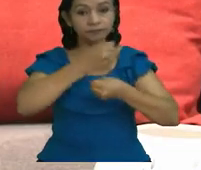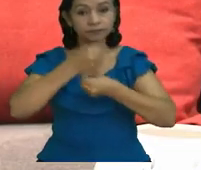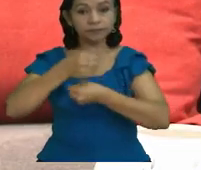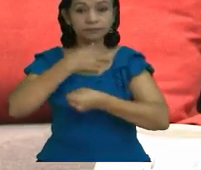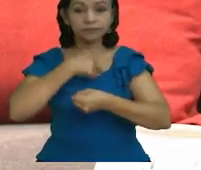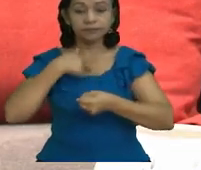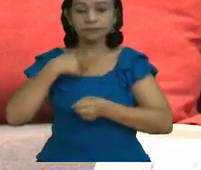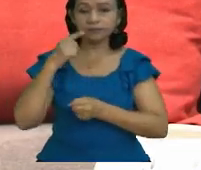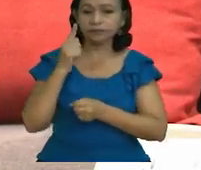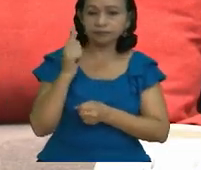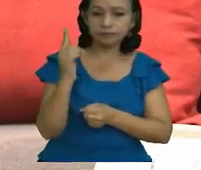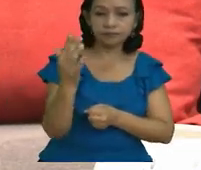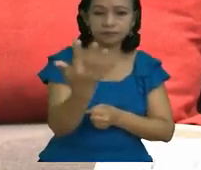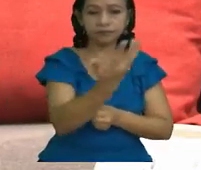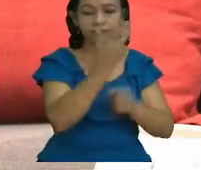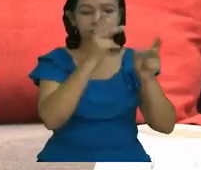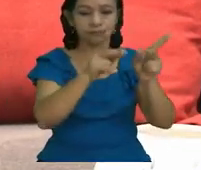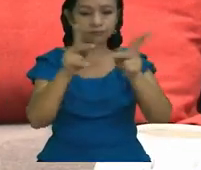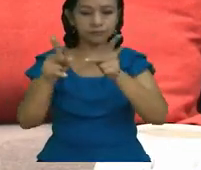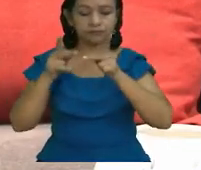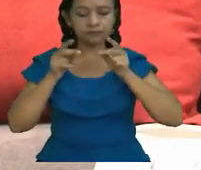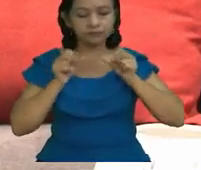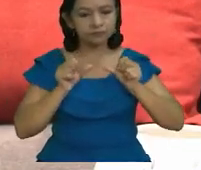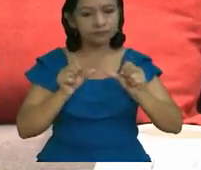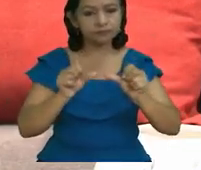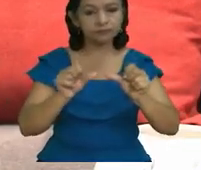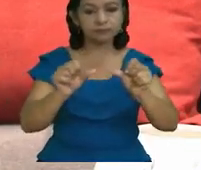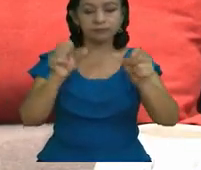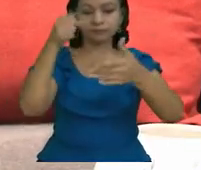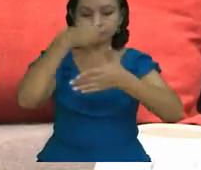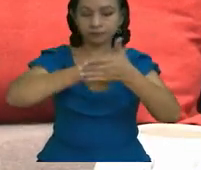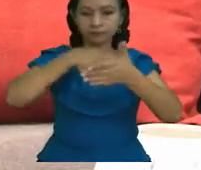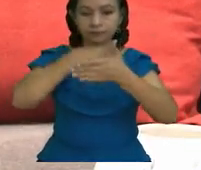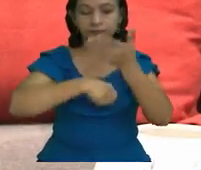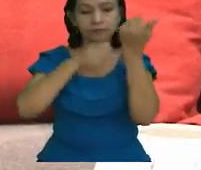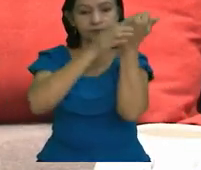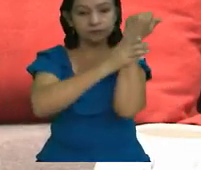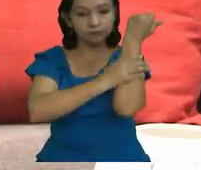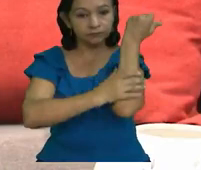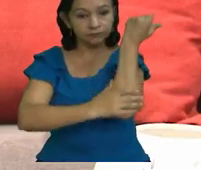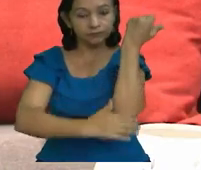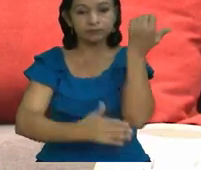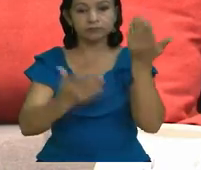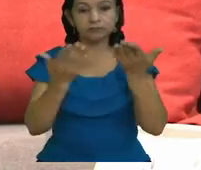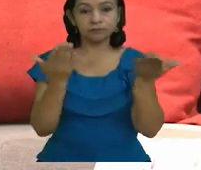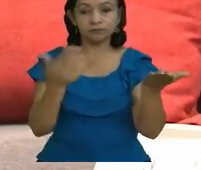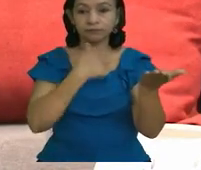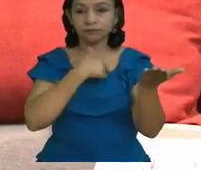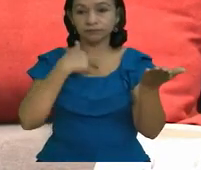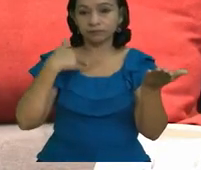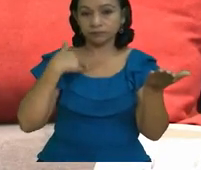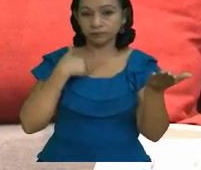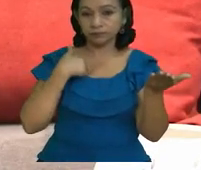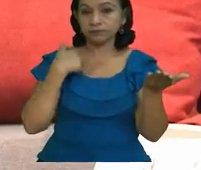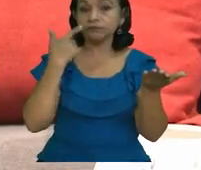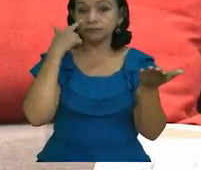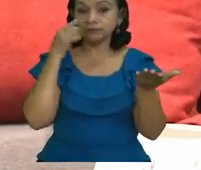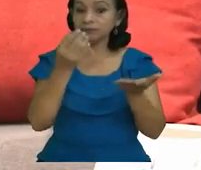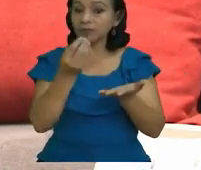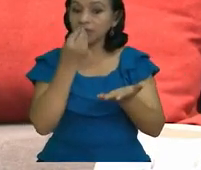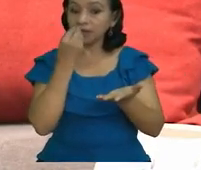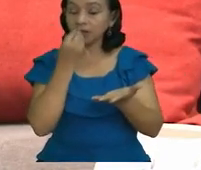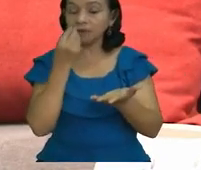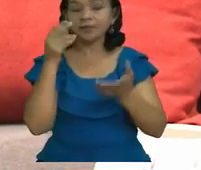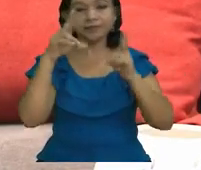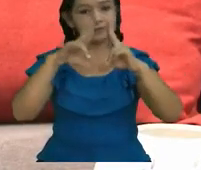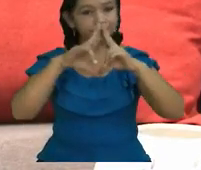tenemos todos de continuar arduamente con la lucha contra la pobreza, de asegurar la seguridad alimentaria